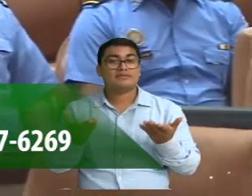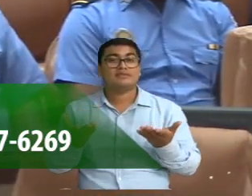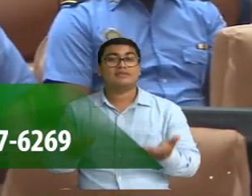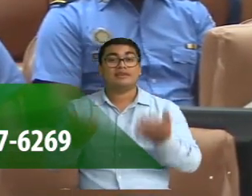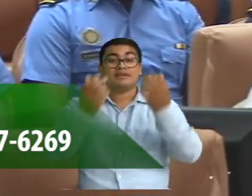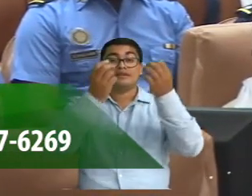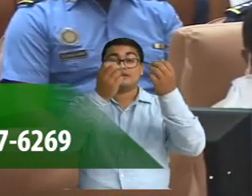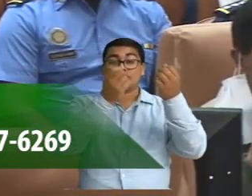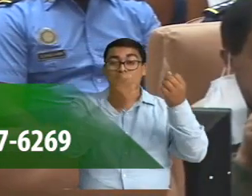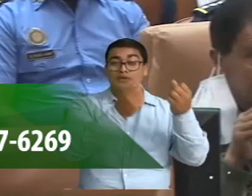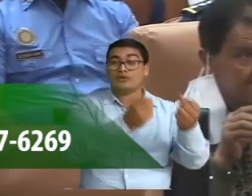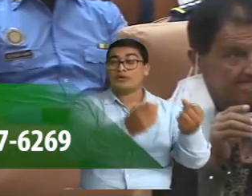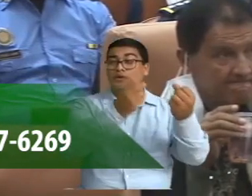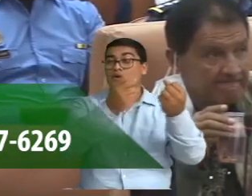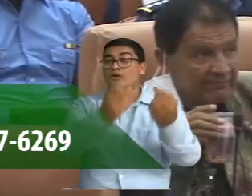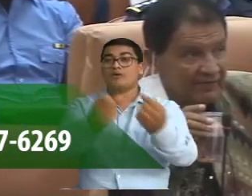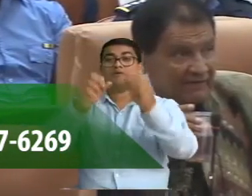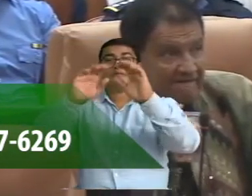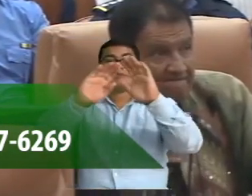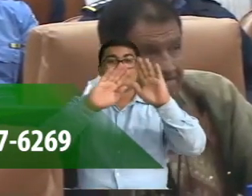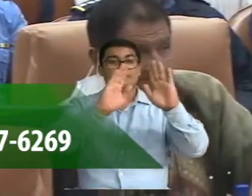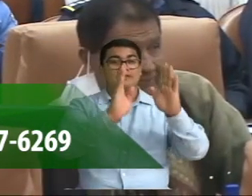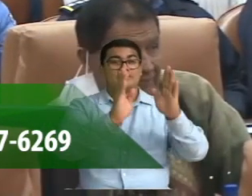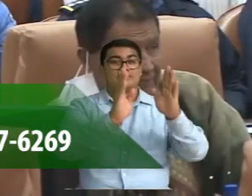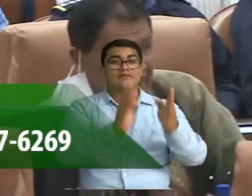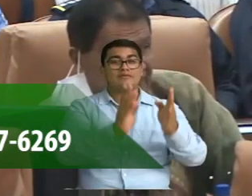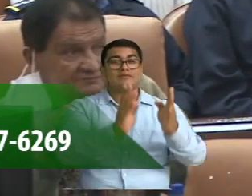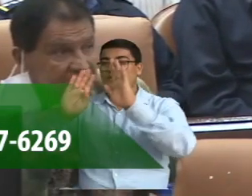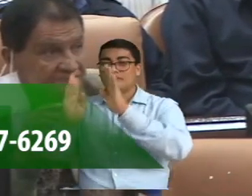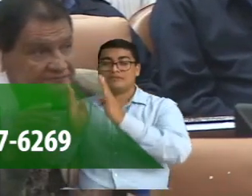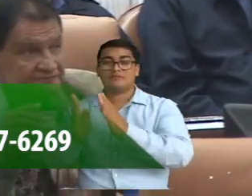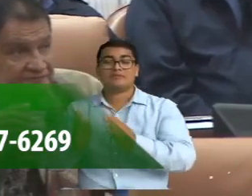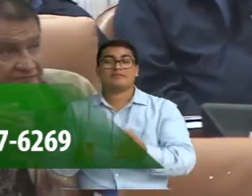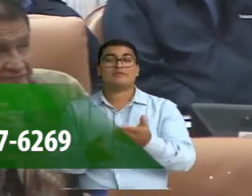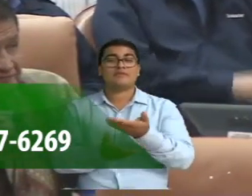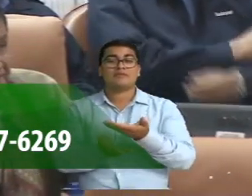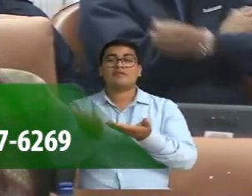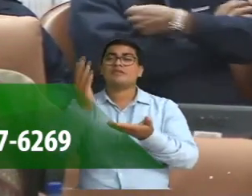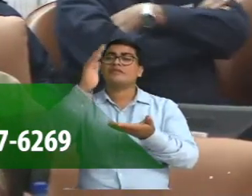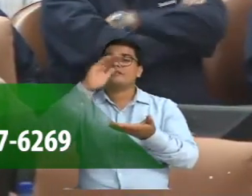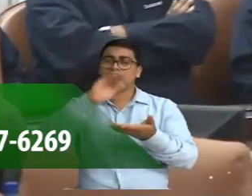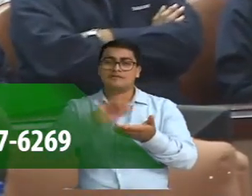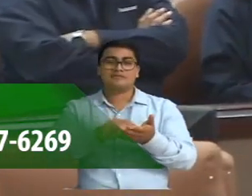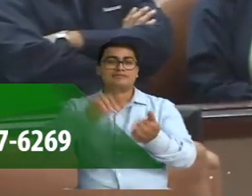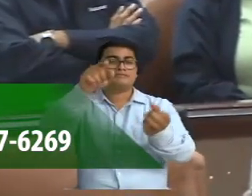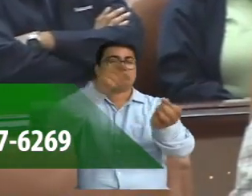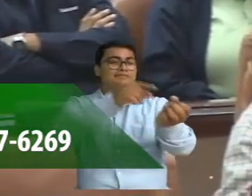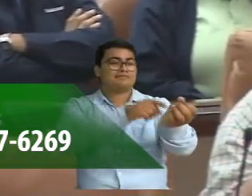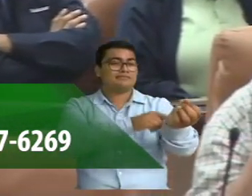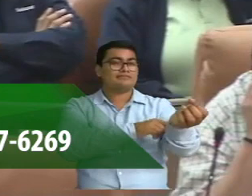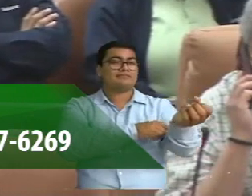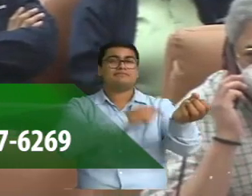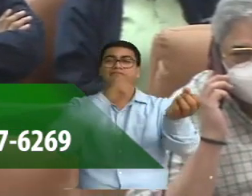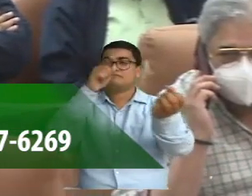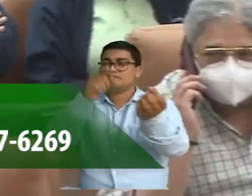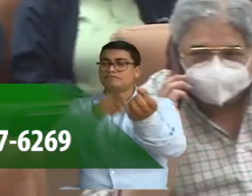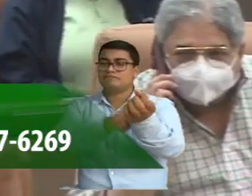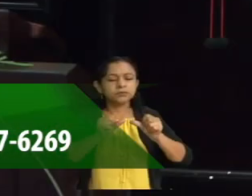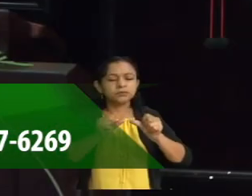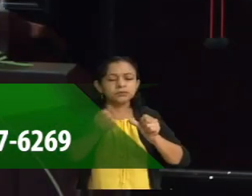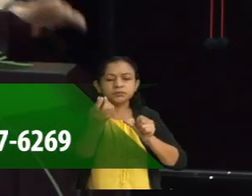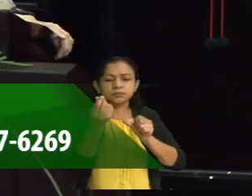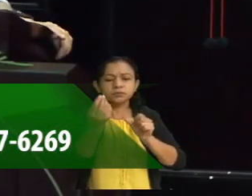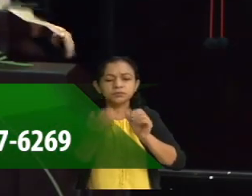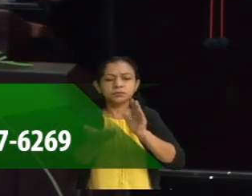obviaron a opositores que a diario denuncian detenciones arbitrarias, asedio y tortura a manos de la Policía Nacional. El acto